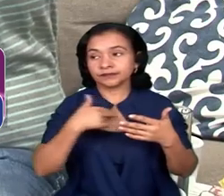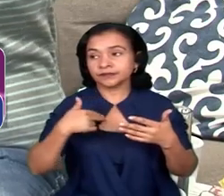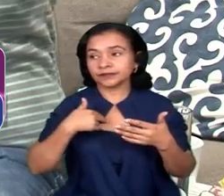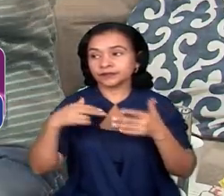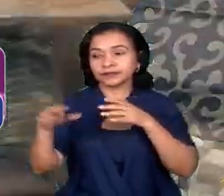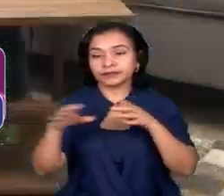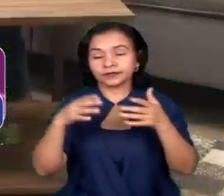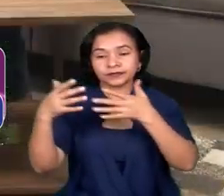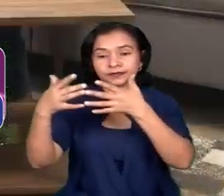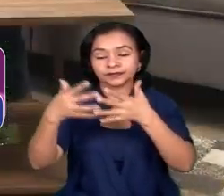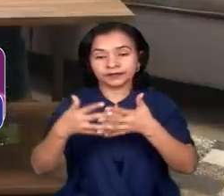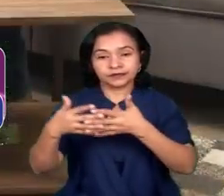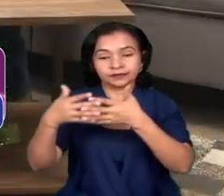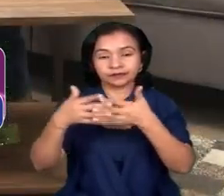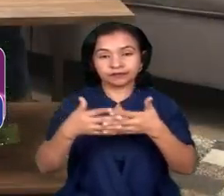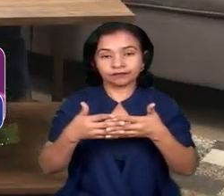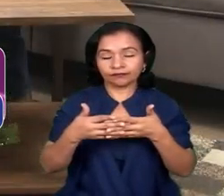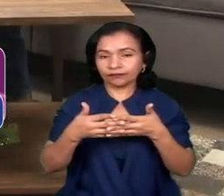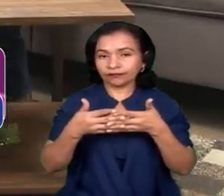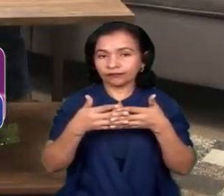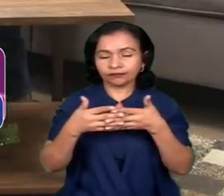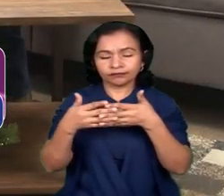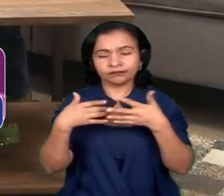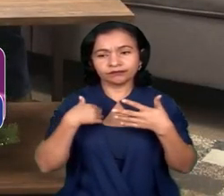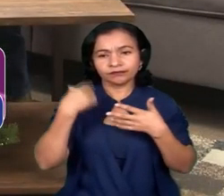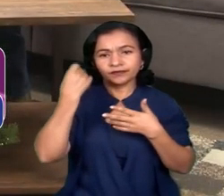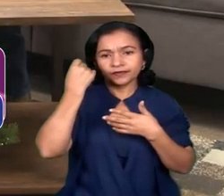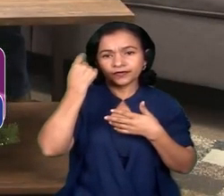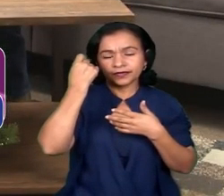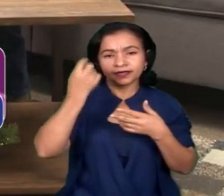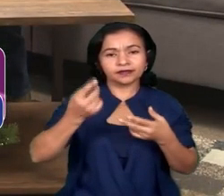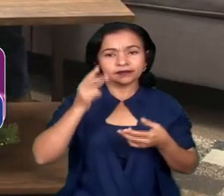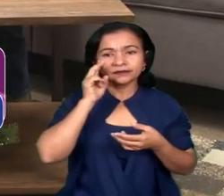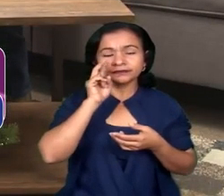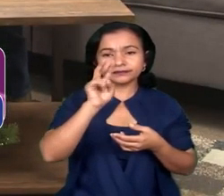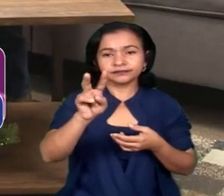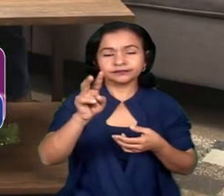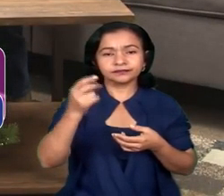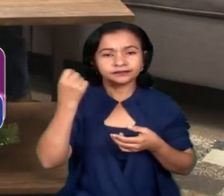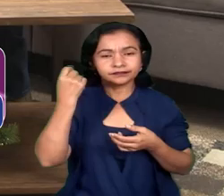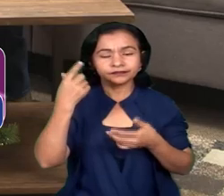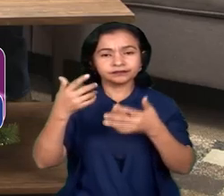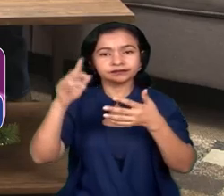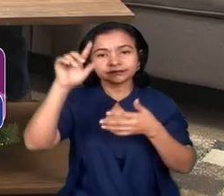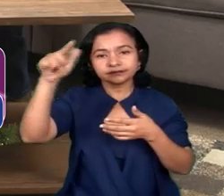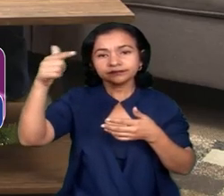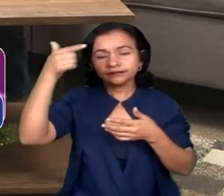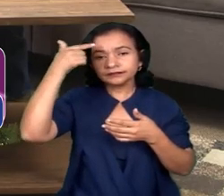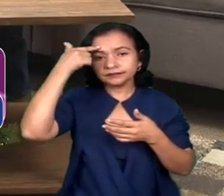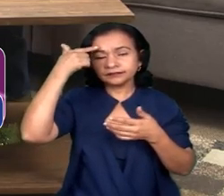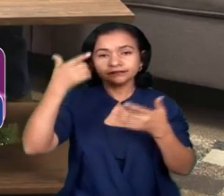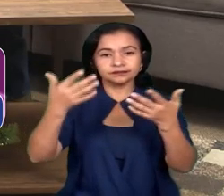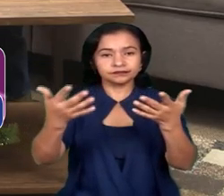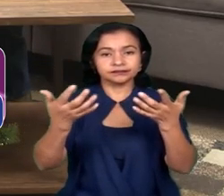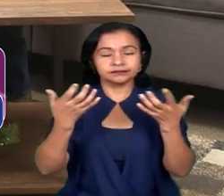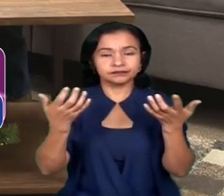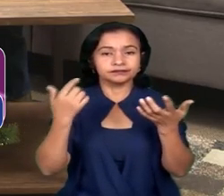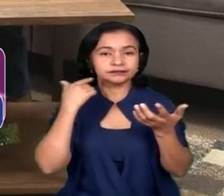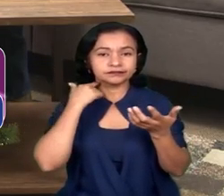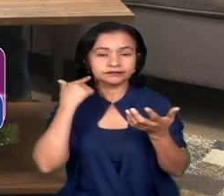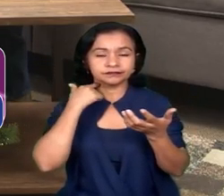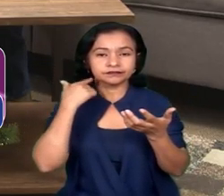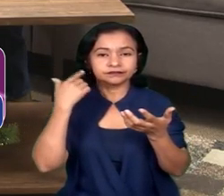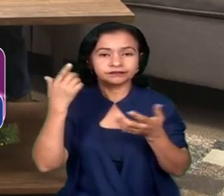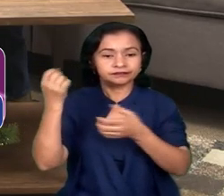acción Estados Unidos, yo entiendo y toda la vida lo he visto, de que es un gobierno que trata siempre de